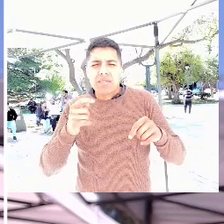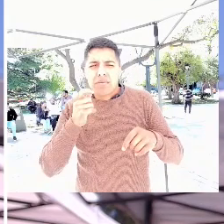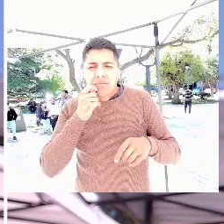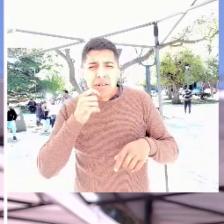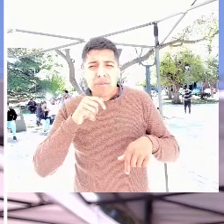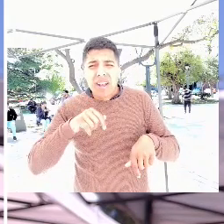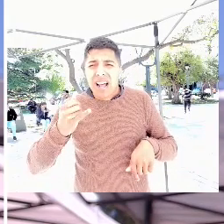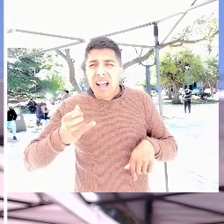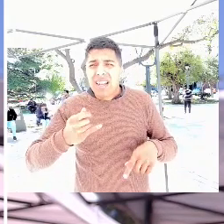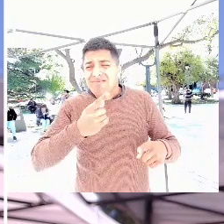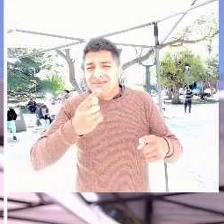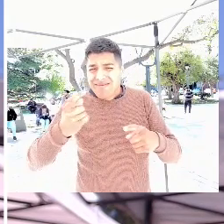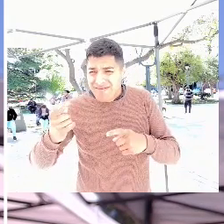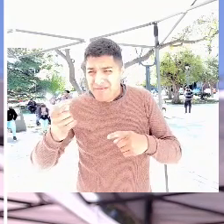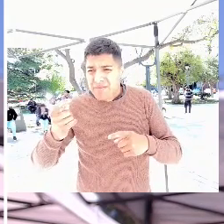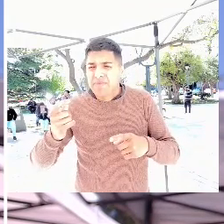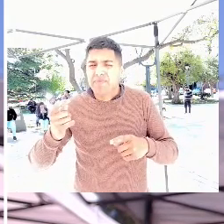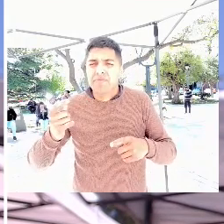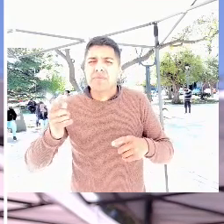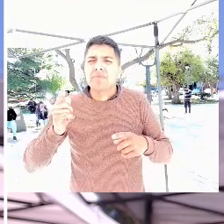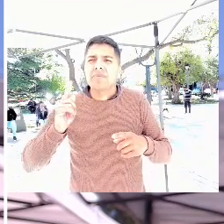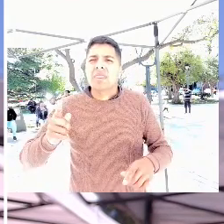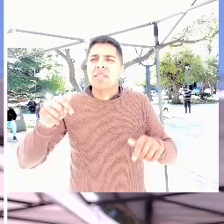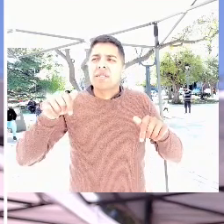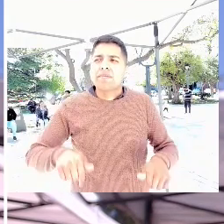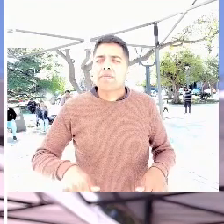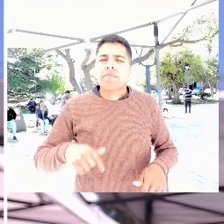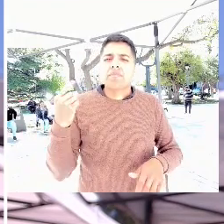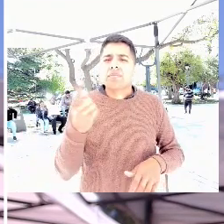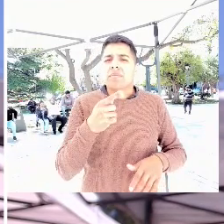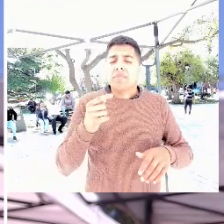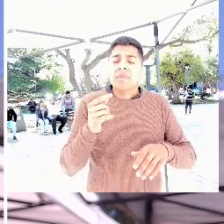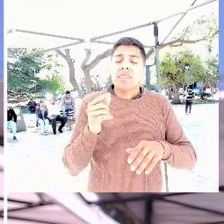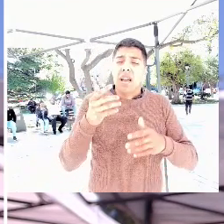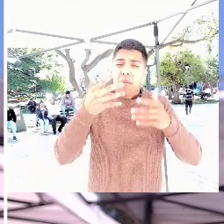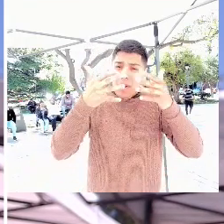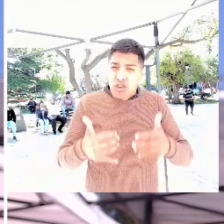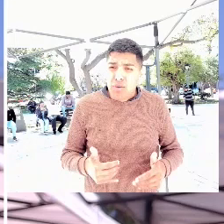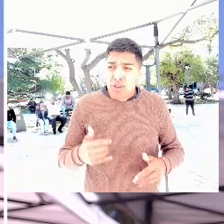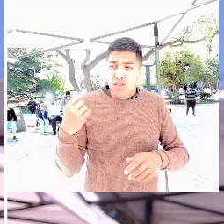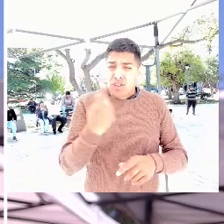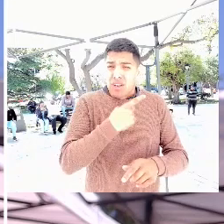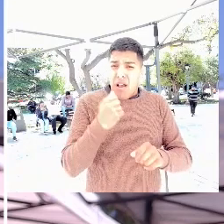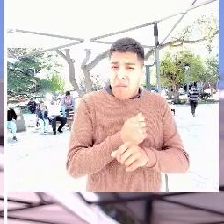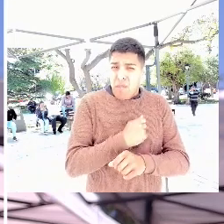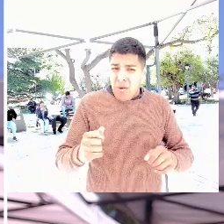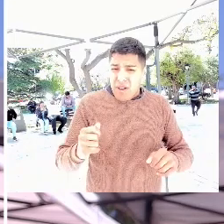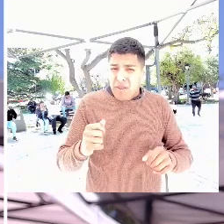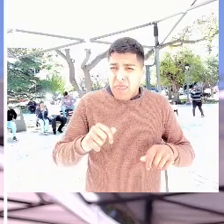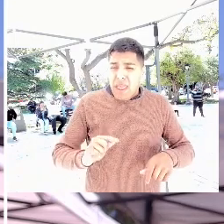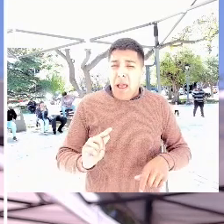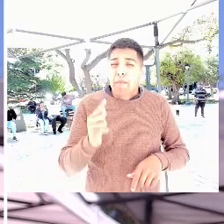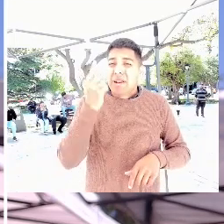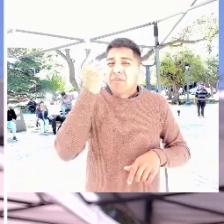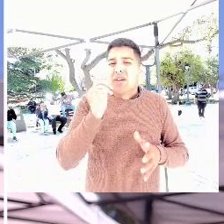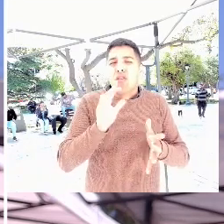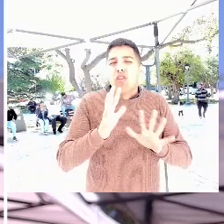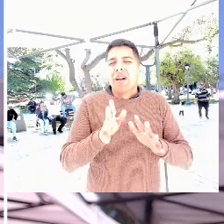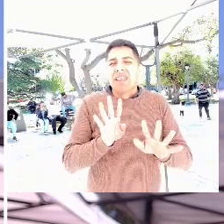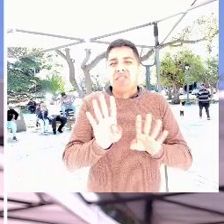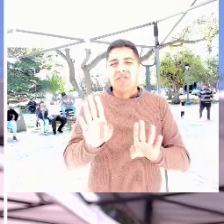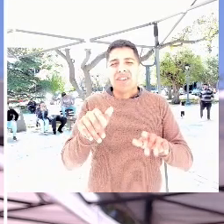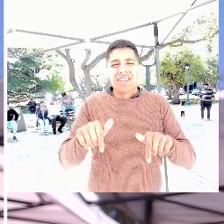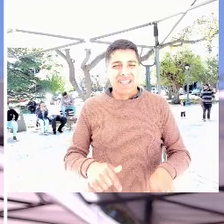sectores de nuestra sociedad. Y este presupuesto que acabamos de aprobar es la primera línea de defensa que nosotros tenemos